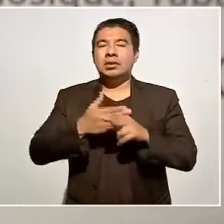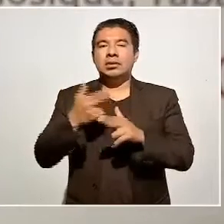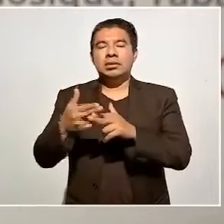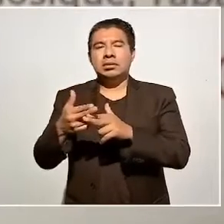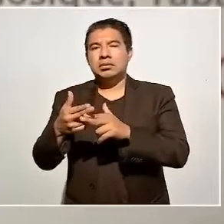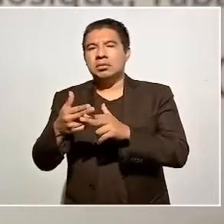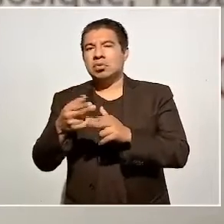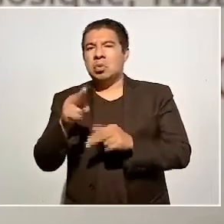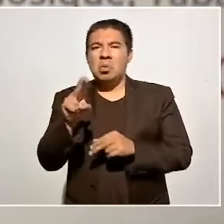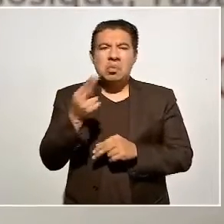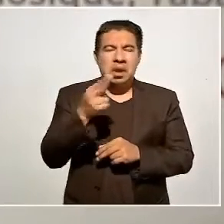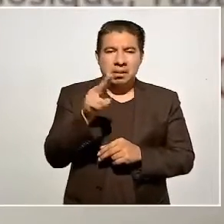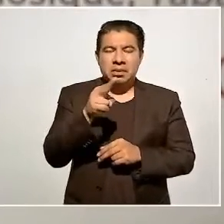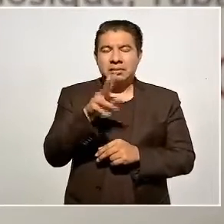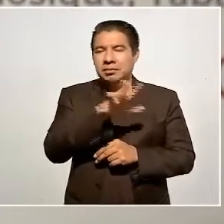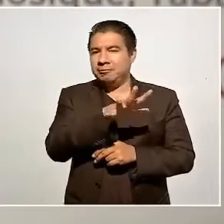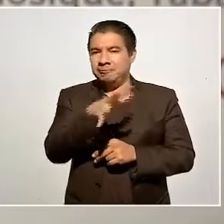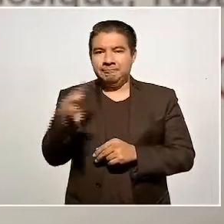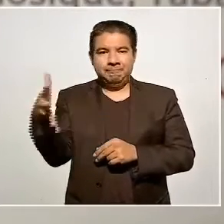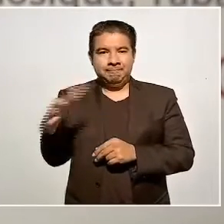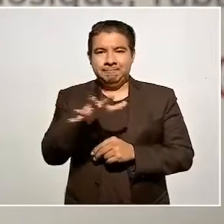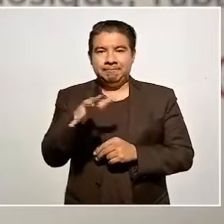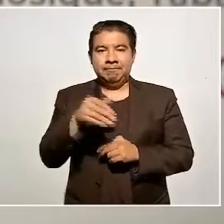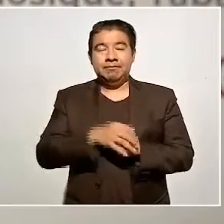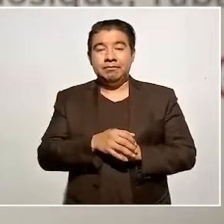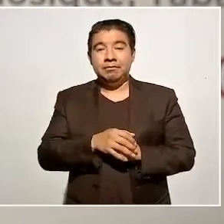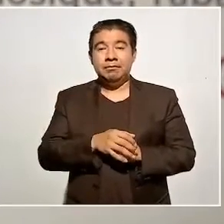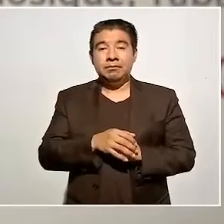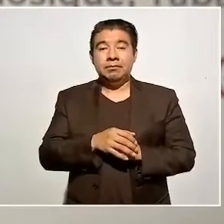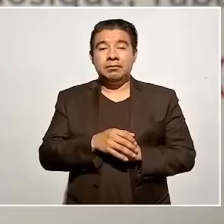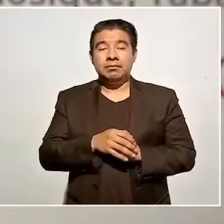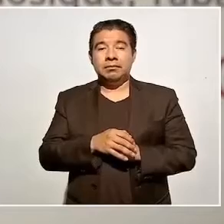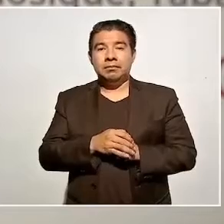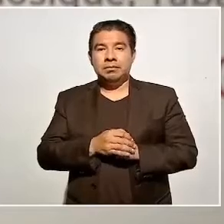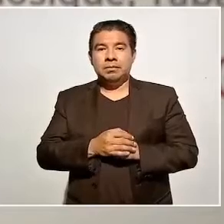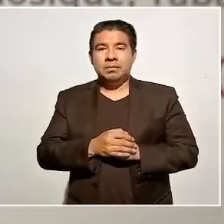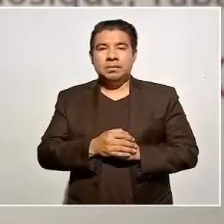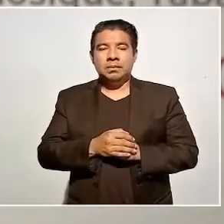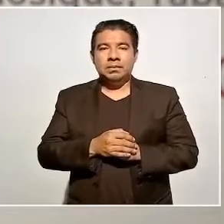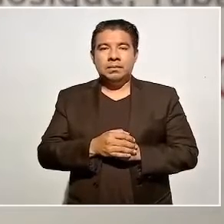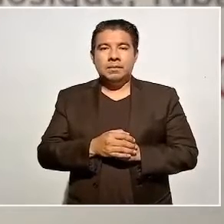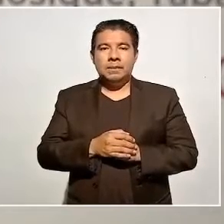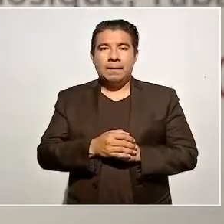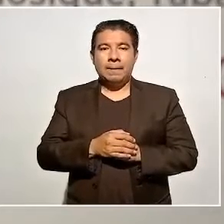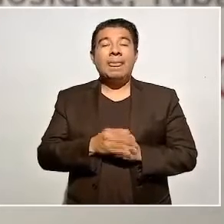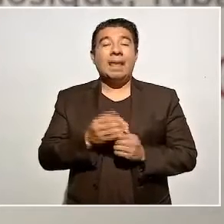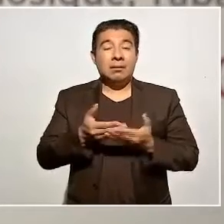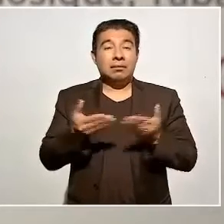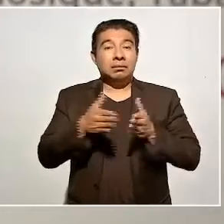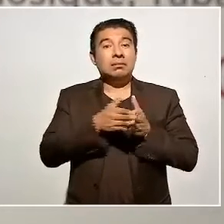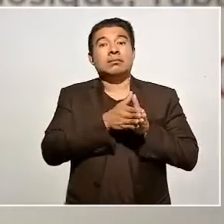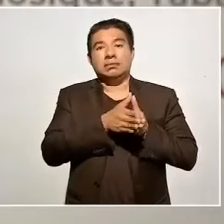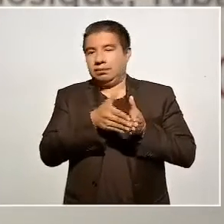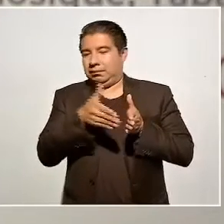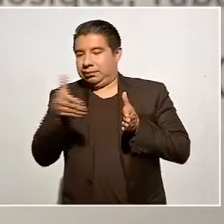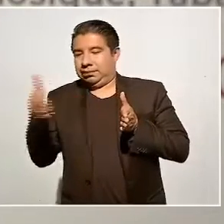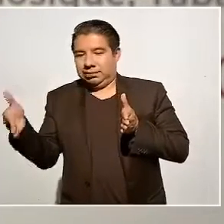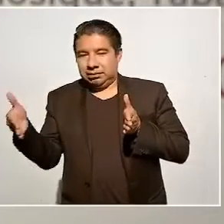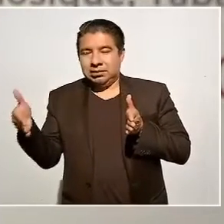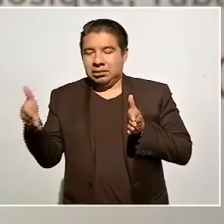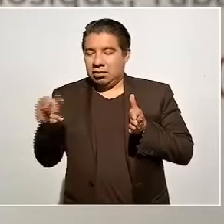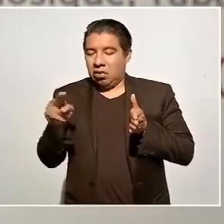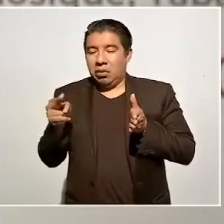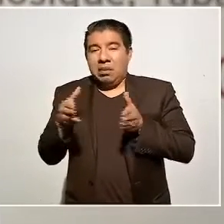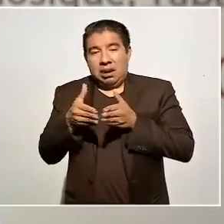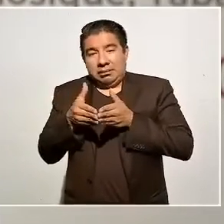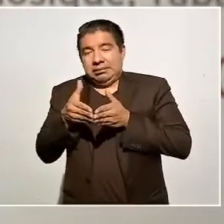hasta noviembre, y ahora se amplió la